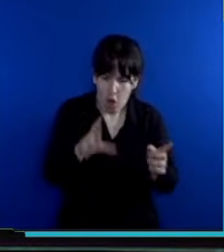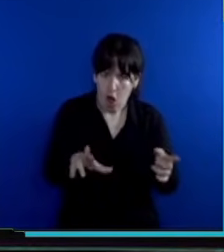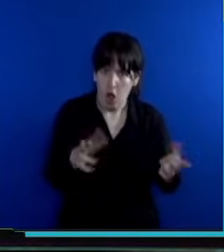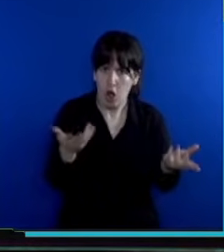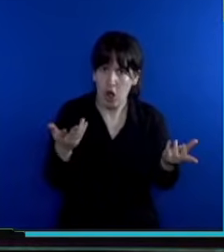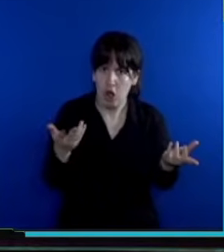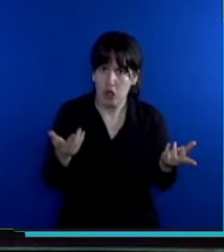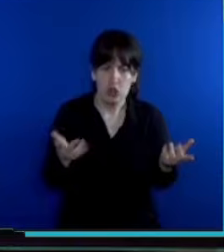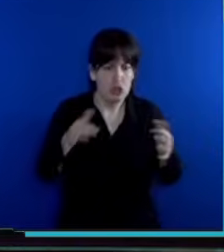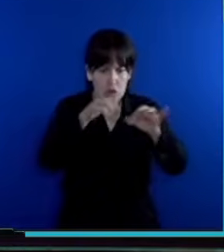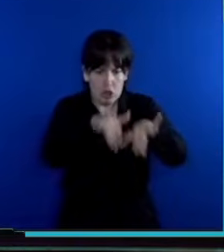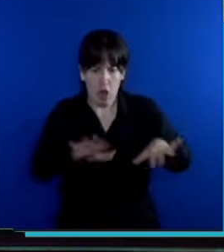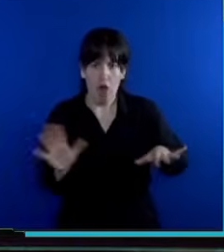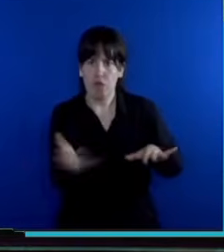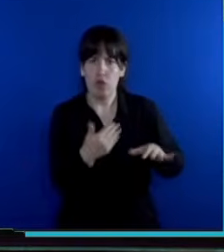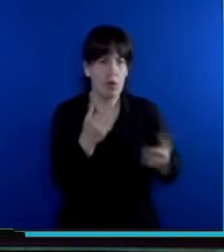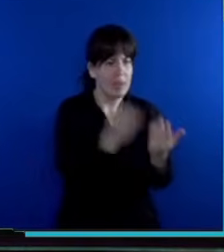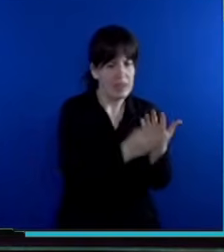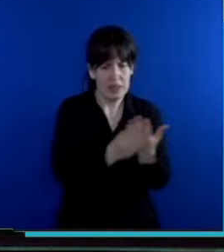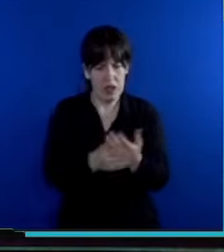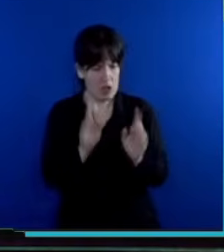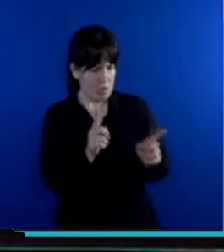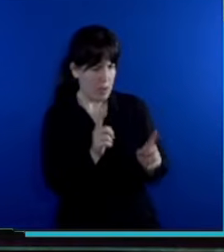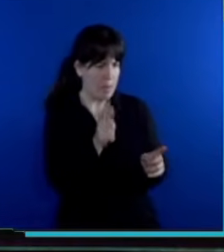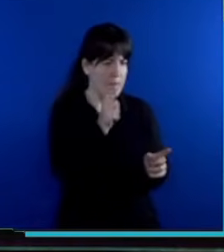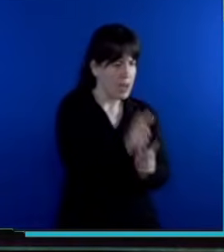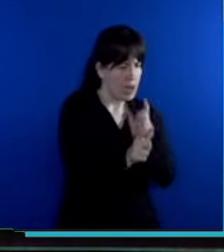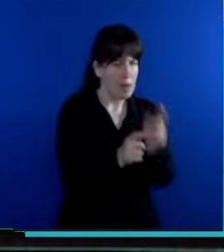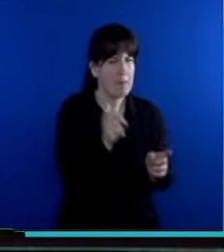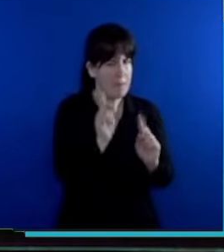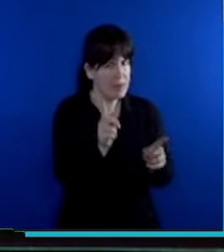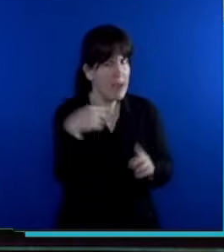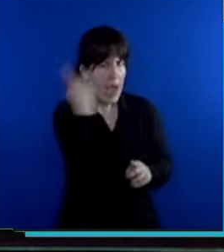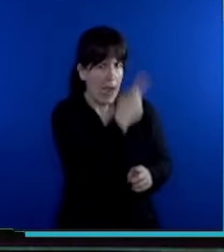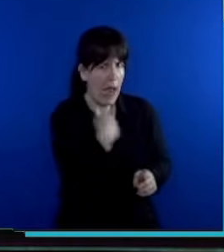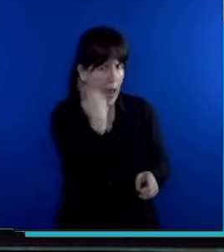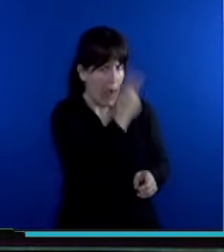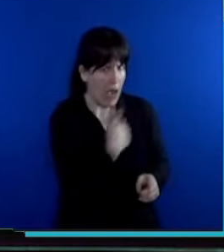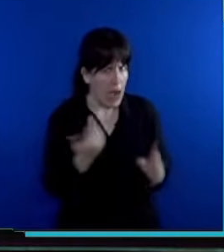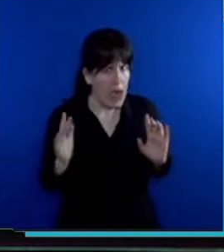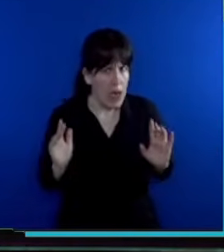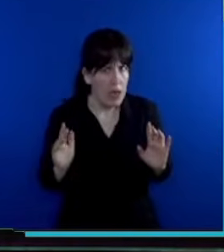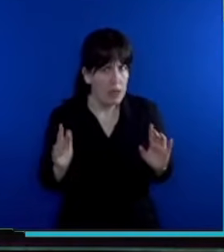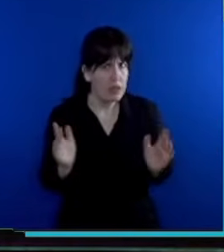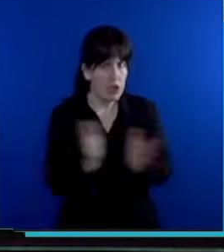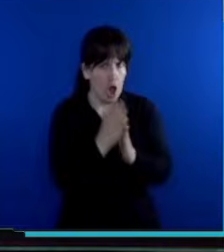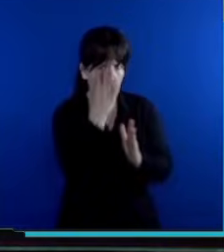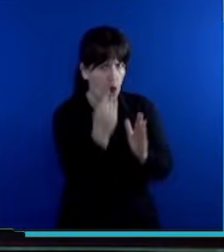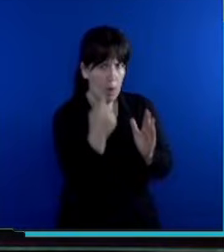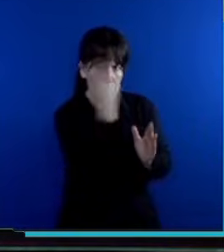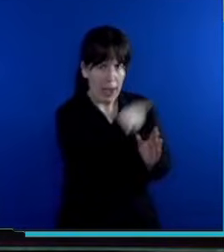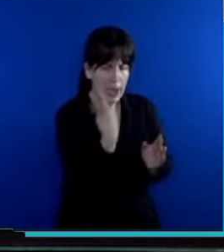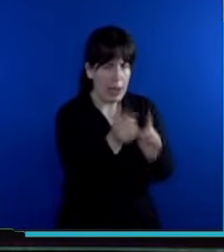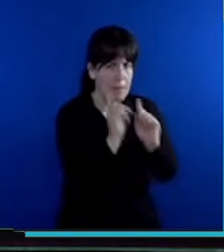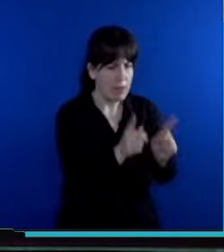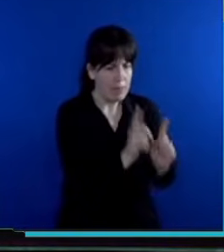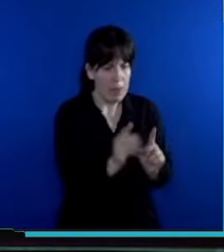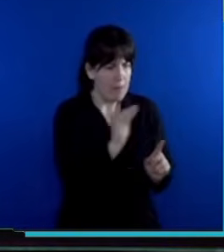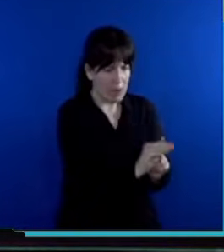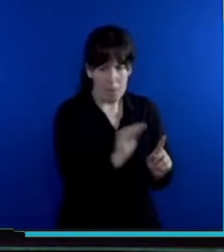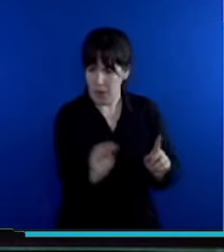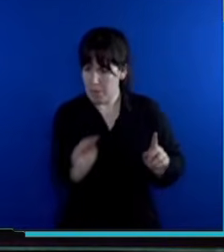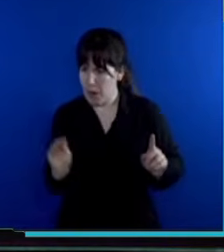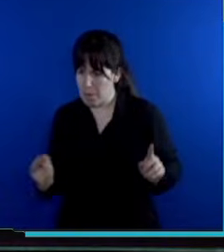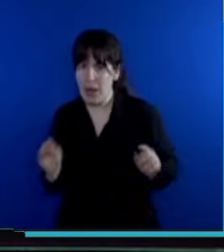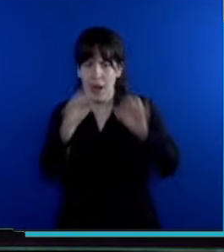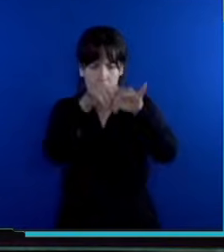donde en todas las áreas y ministerios se repiten los mismos conceptos, las mismas taras, que son calcadas, las mismas taras, calcadas para